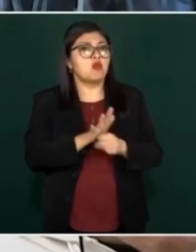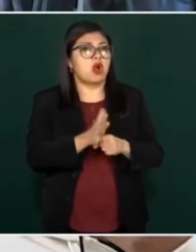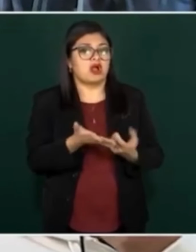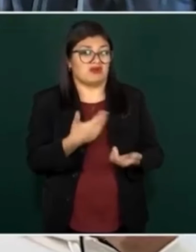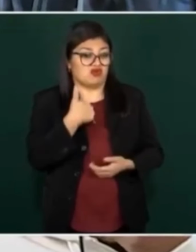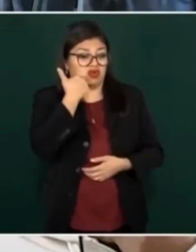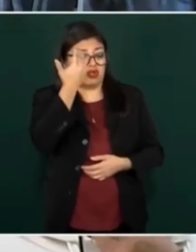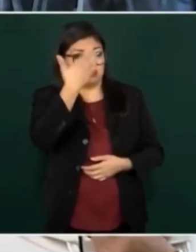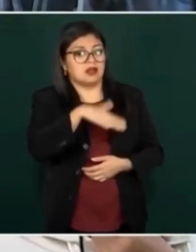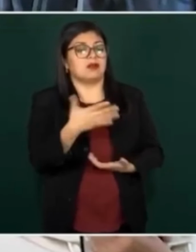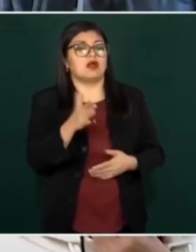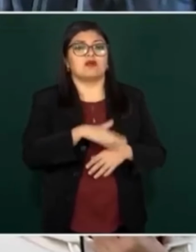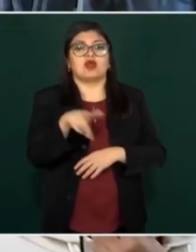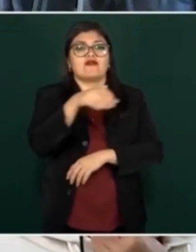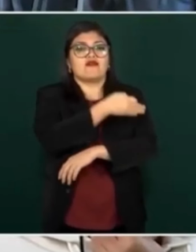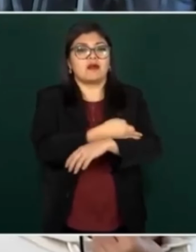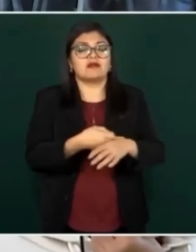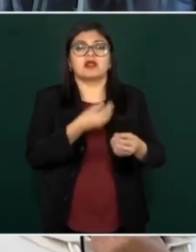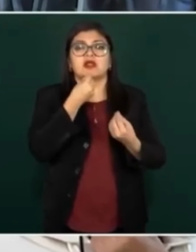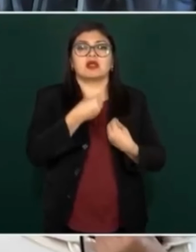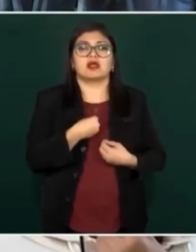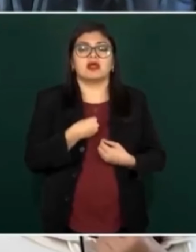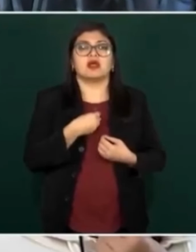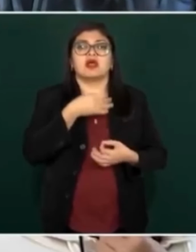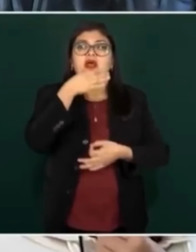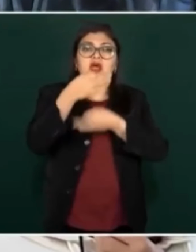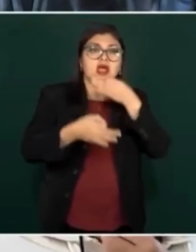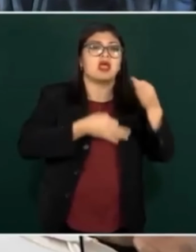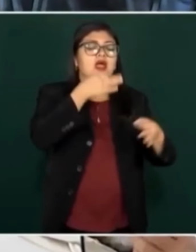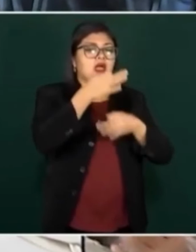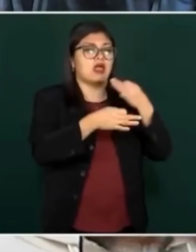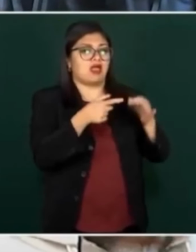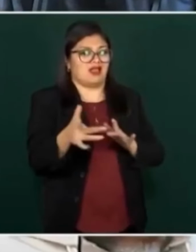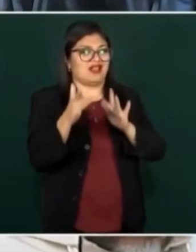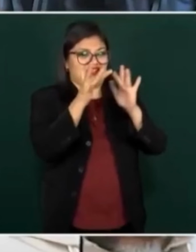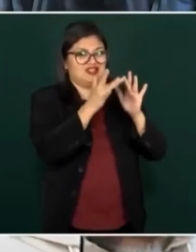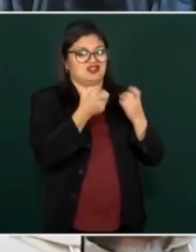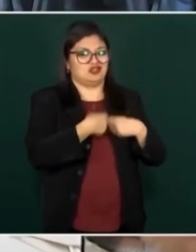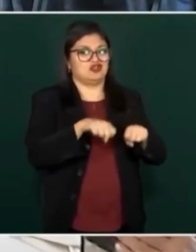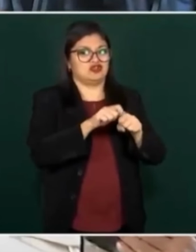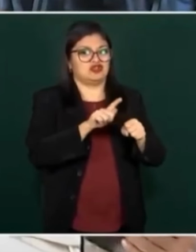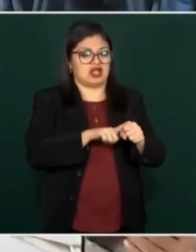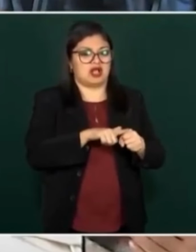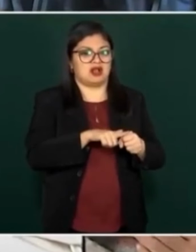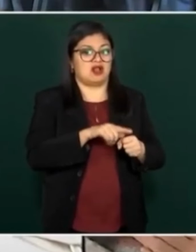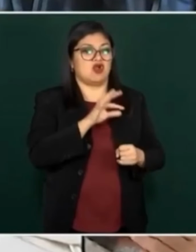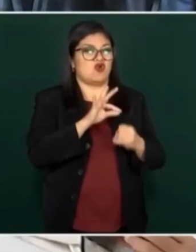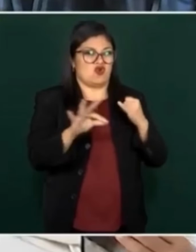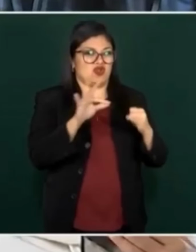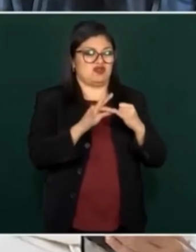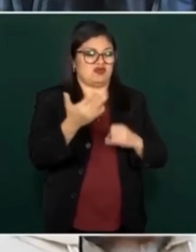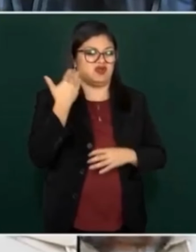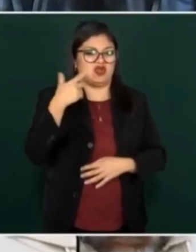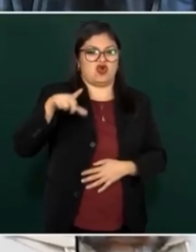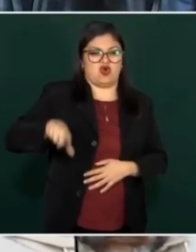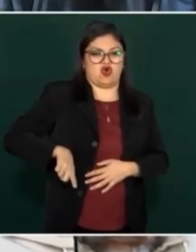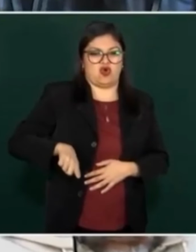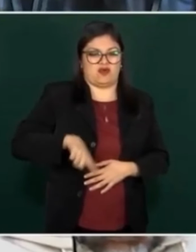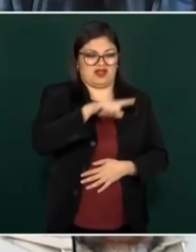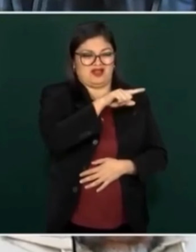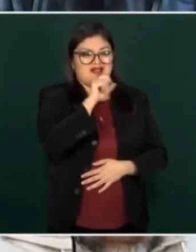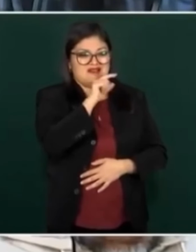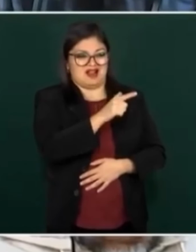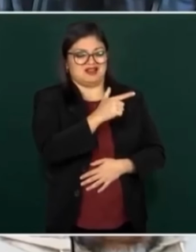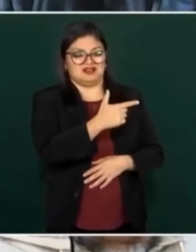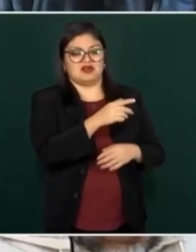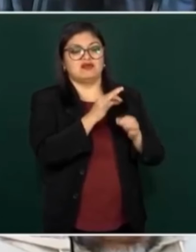familiares se han estado pronunciando a través de redes sociales y la última información, incluso que nos dio a conocer el gobernador de Jalisco, fue